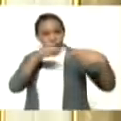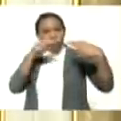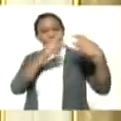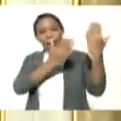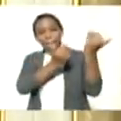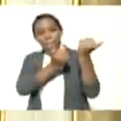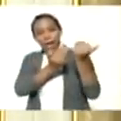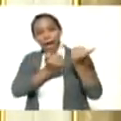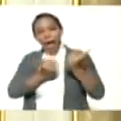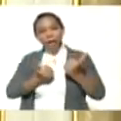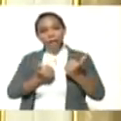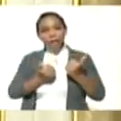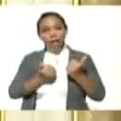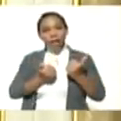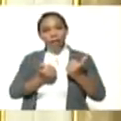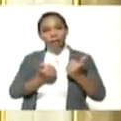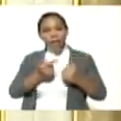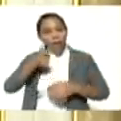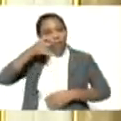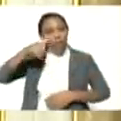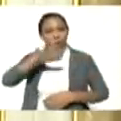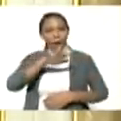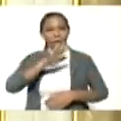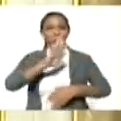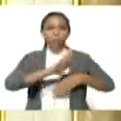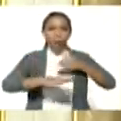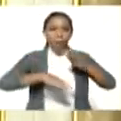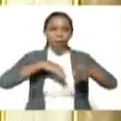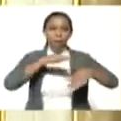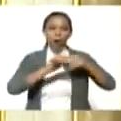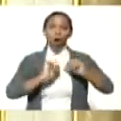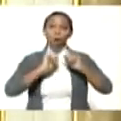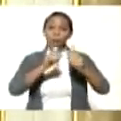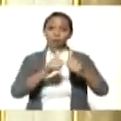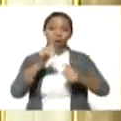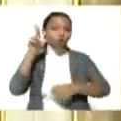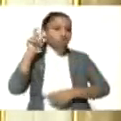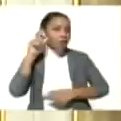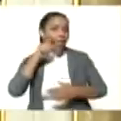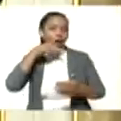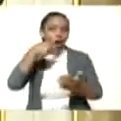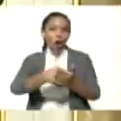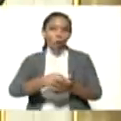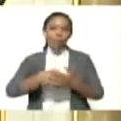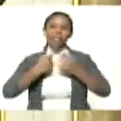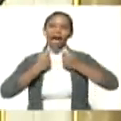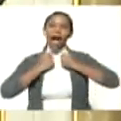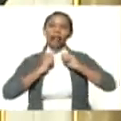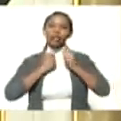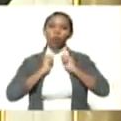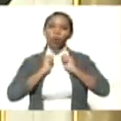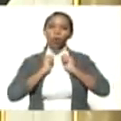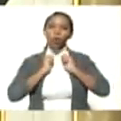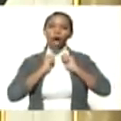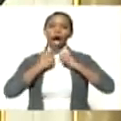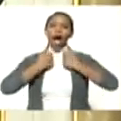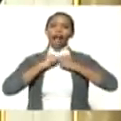esperanza del pueblo de a pie, comenzó a sonar el nombre de Aristóbulo,